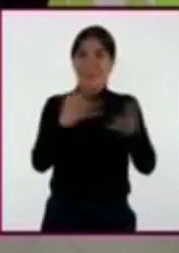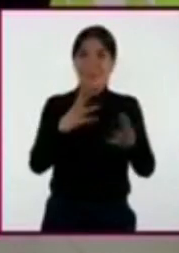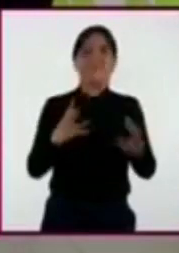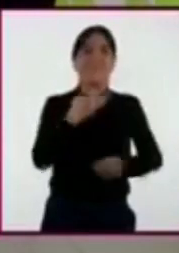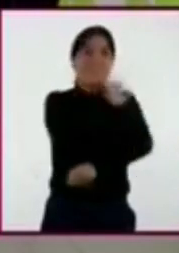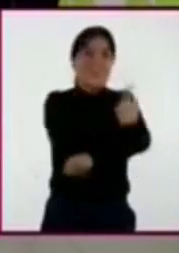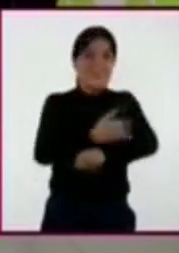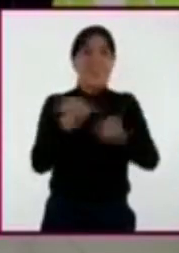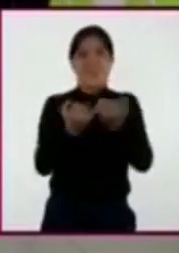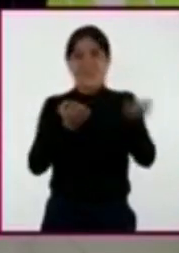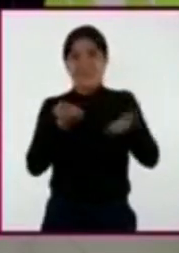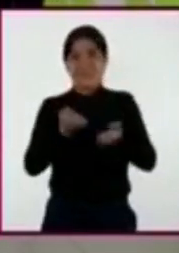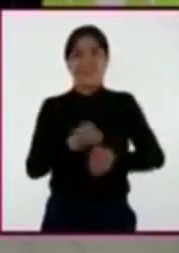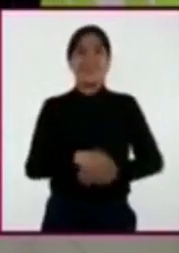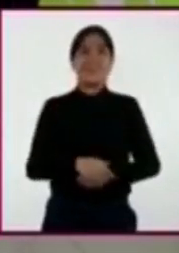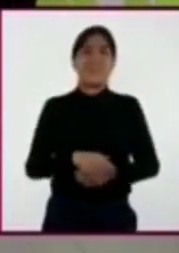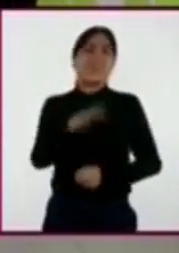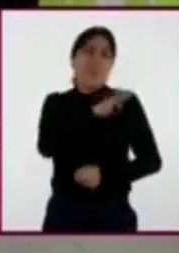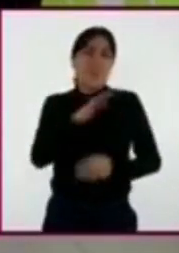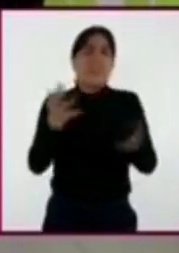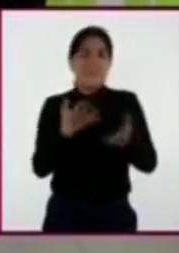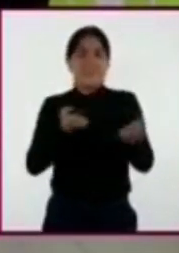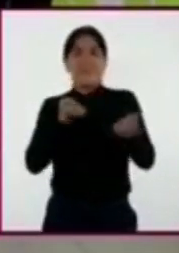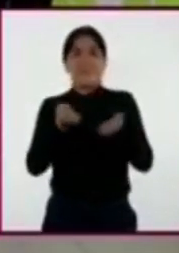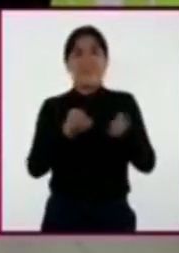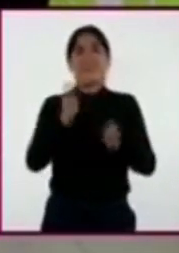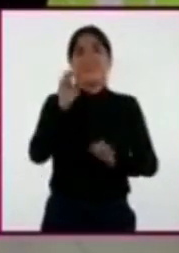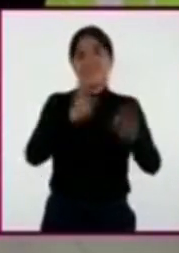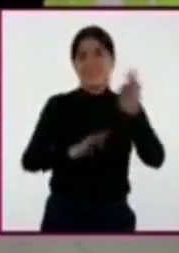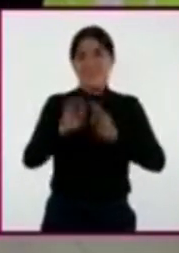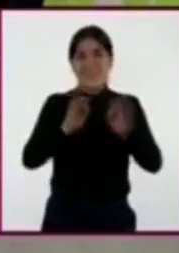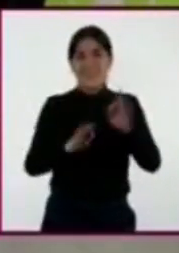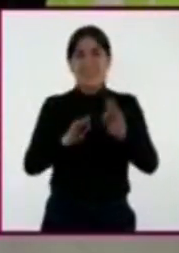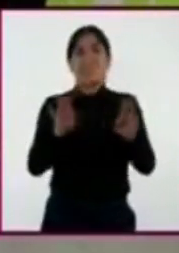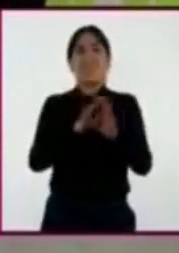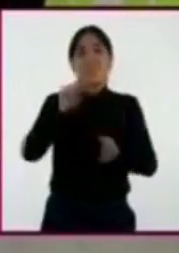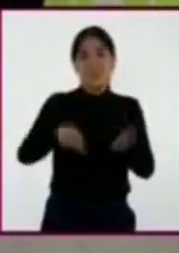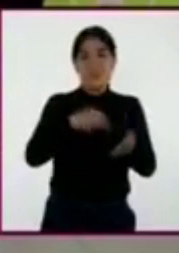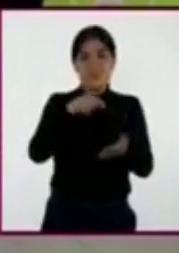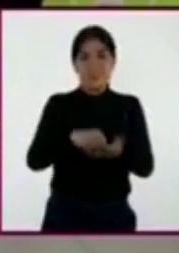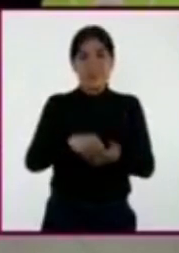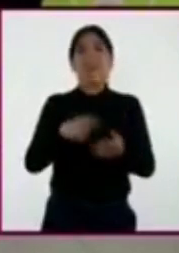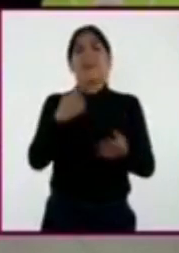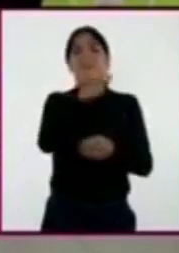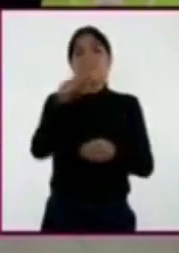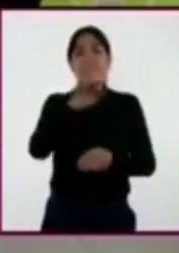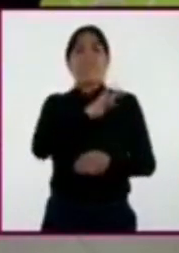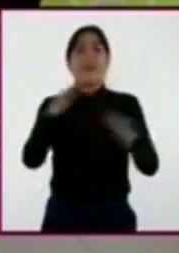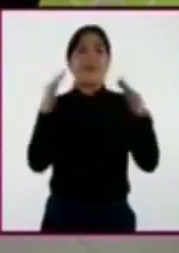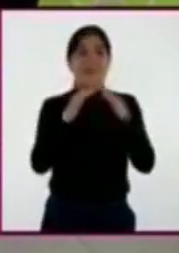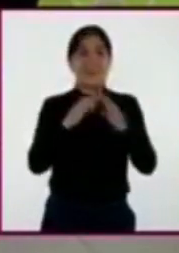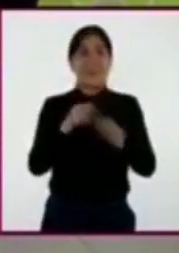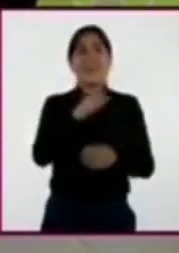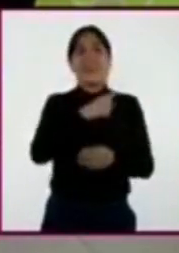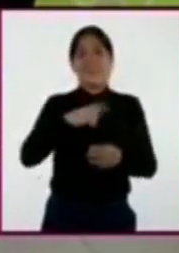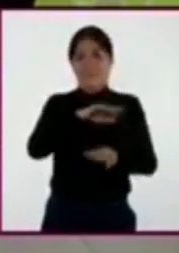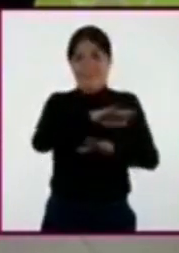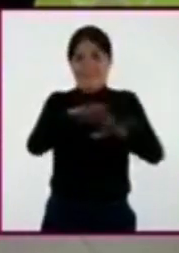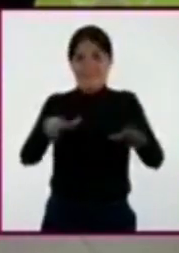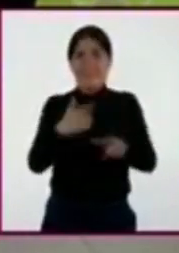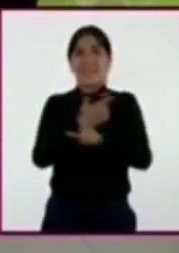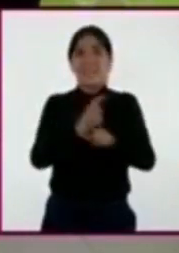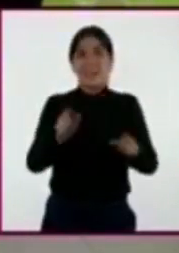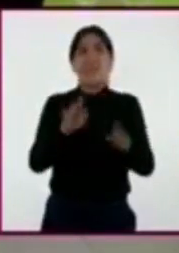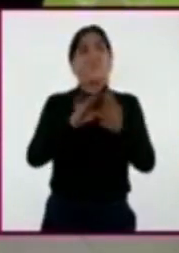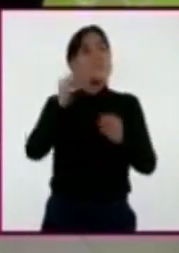familia? Que podemos realizar actividad física en un espacio que tengamos en casa, adecuando las actividades,